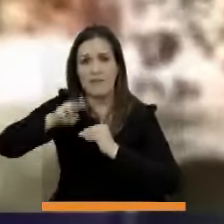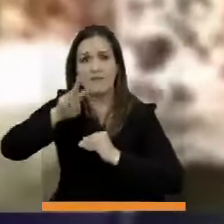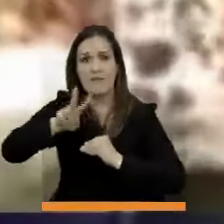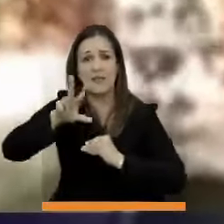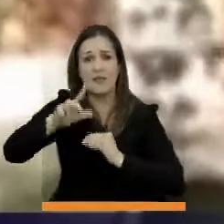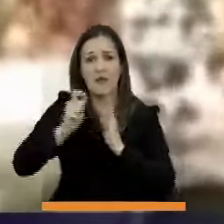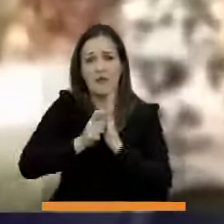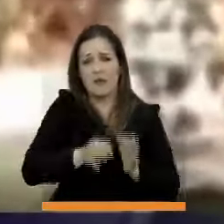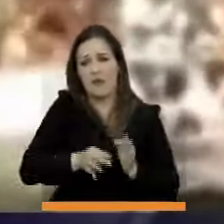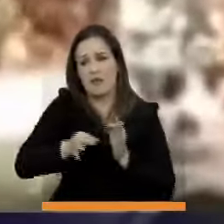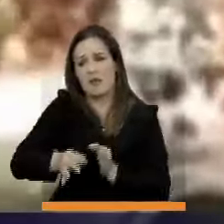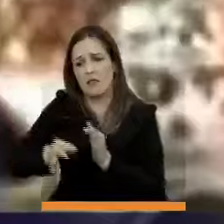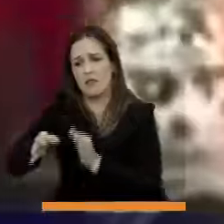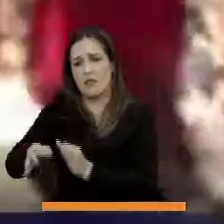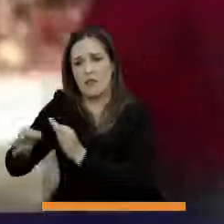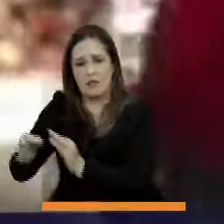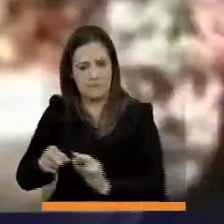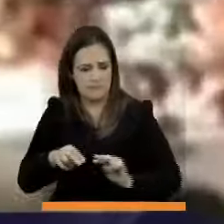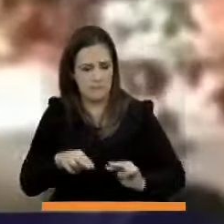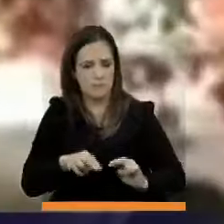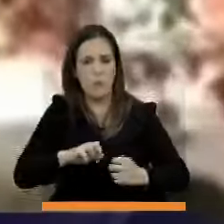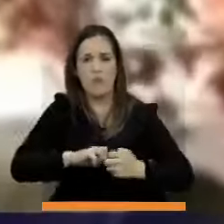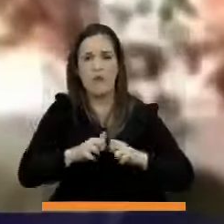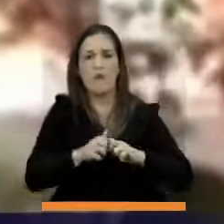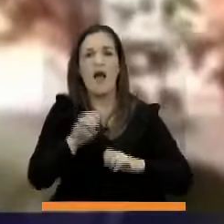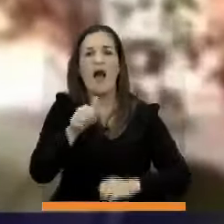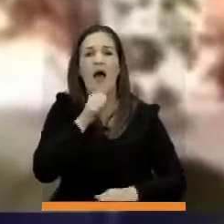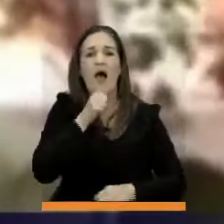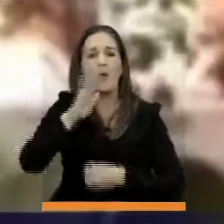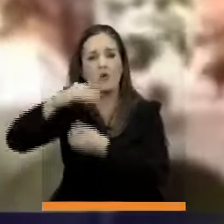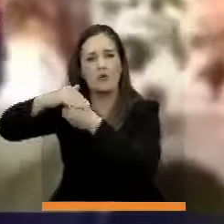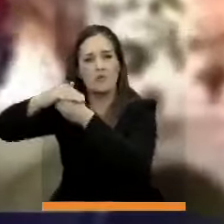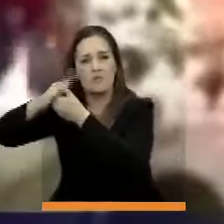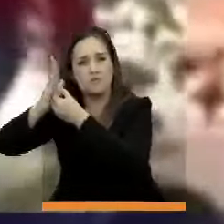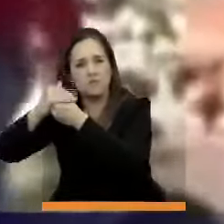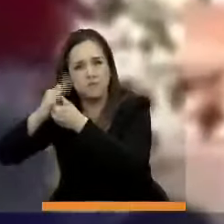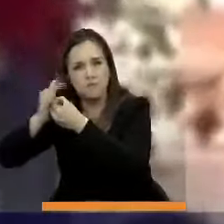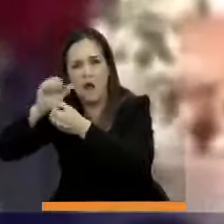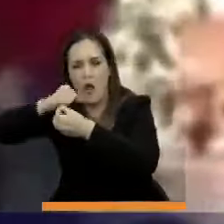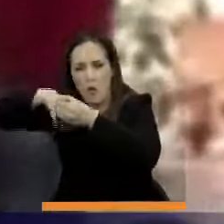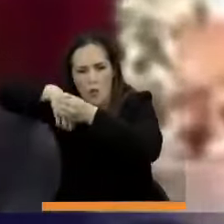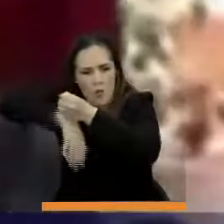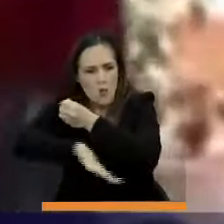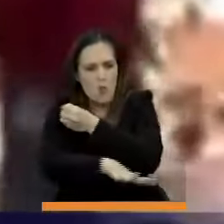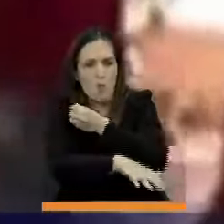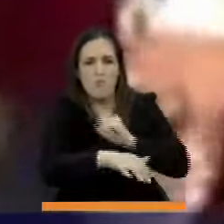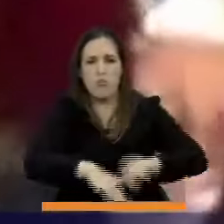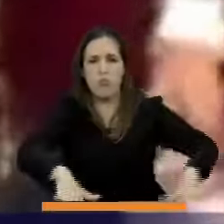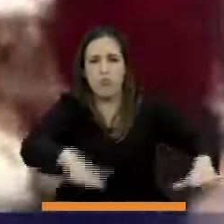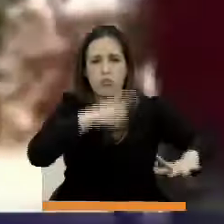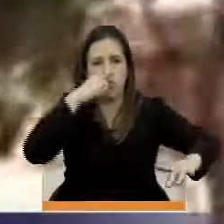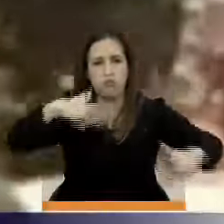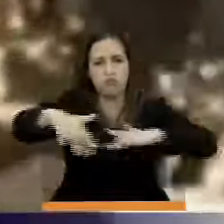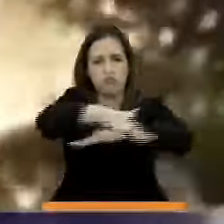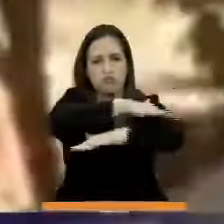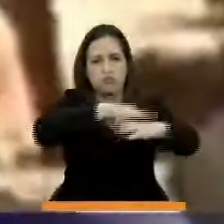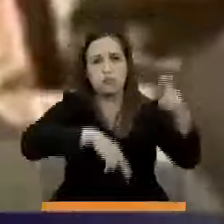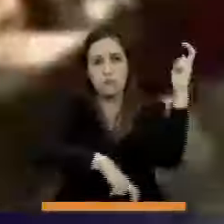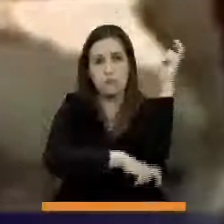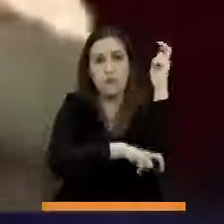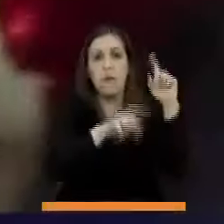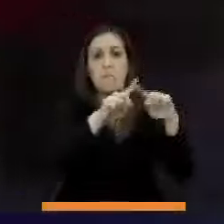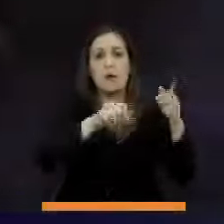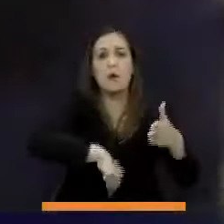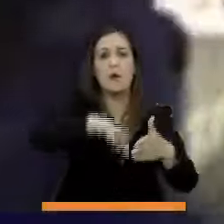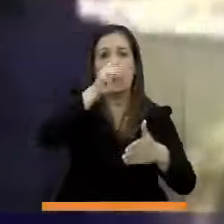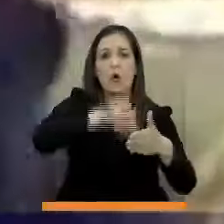posteriores, siguen los problemas para drenar las aguas residuales del municipio de Carmen de Bolívar. Sin embargo, el plazo inicial del contrato de la obra